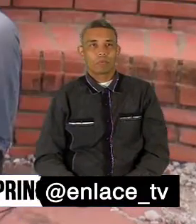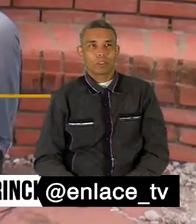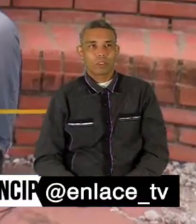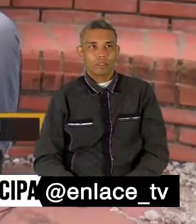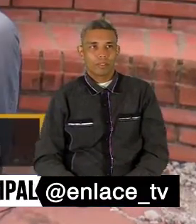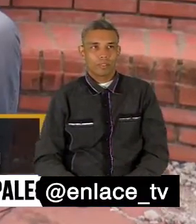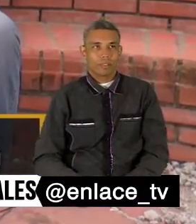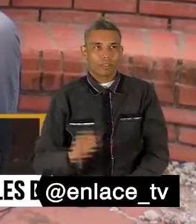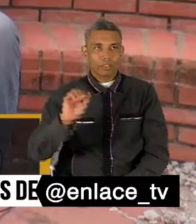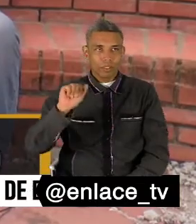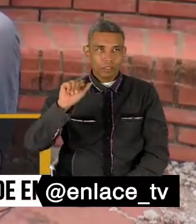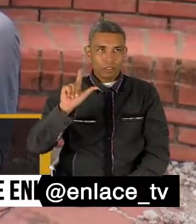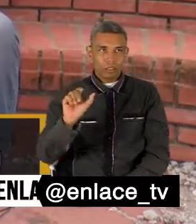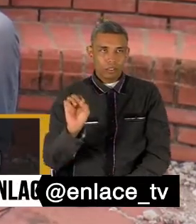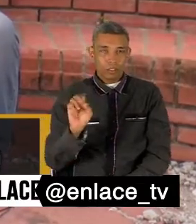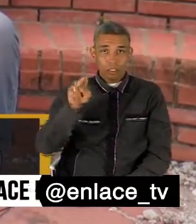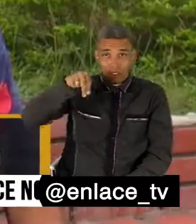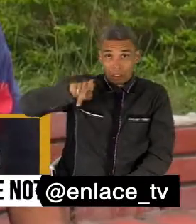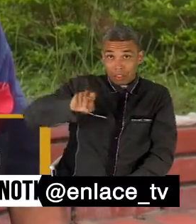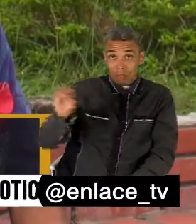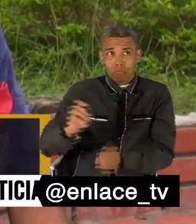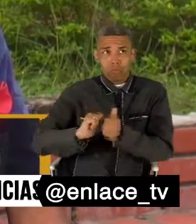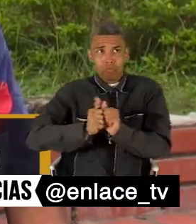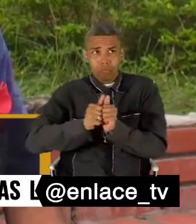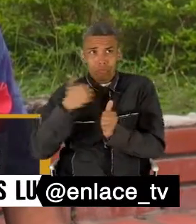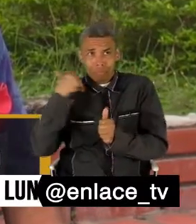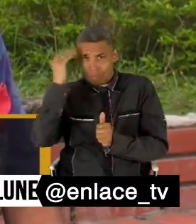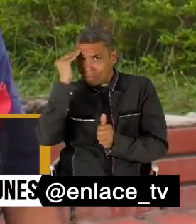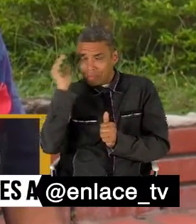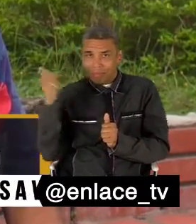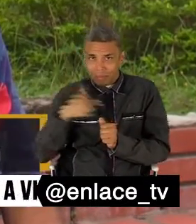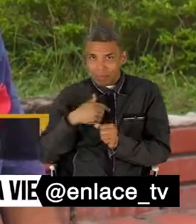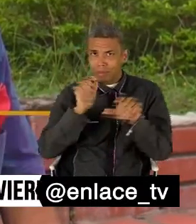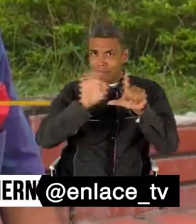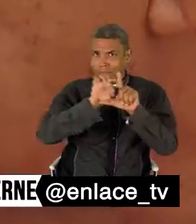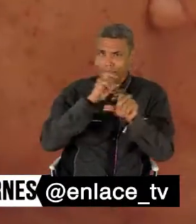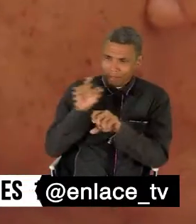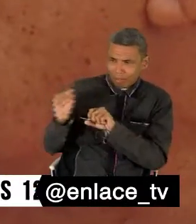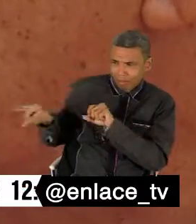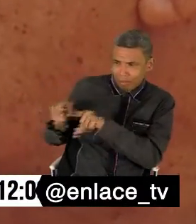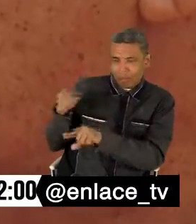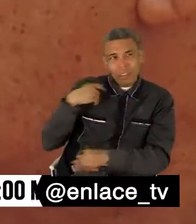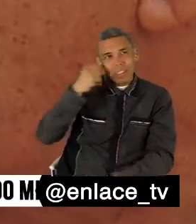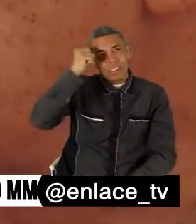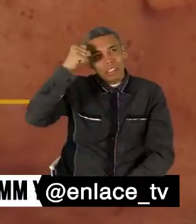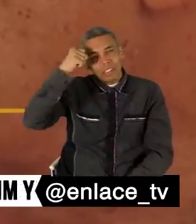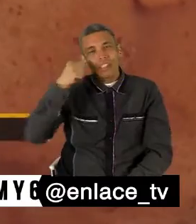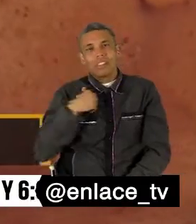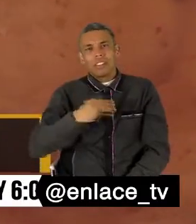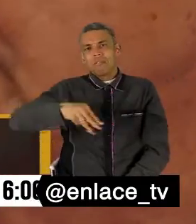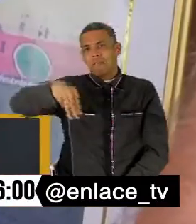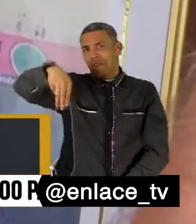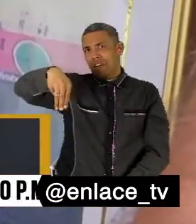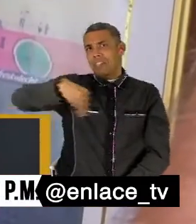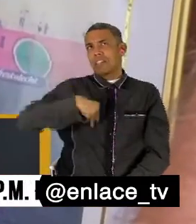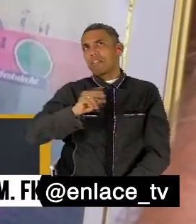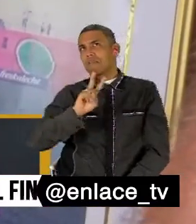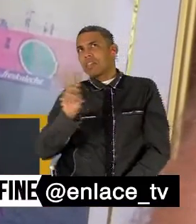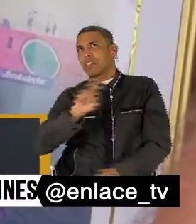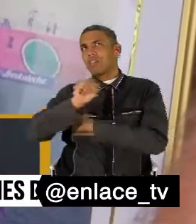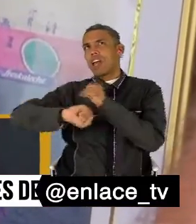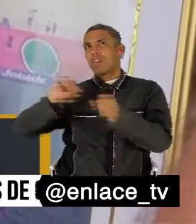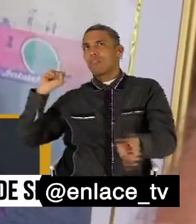Alonso Trillos Vélez, reconocido hombre del deporte y comerciante local, en diálogo con el equipo de Enlace Noticias, recordó que este martes se cumplen 22 años de su